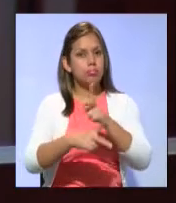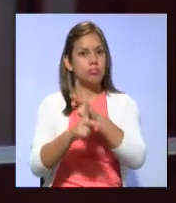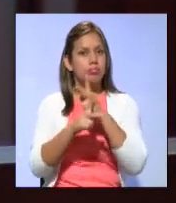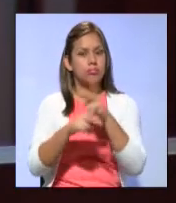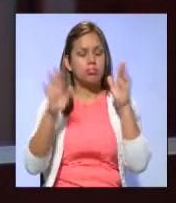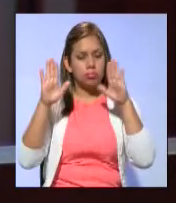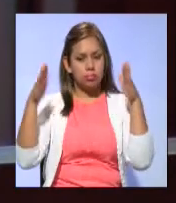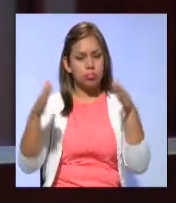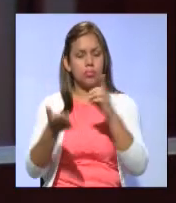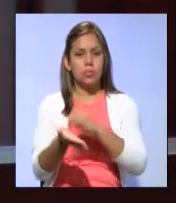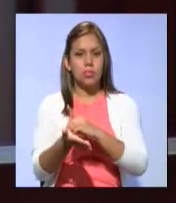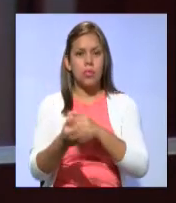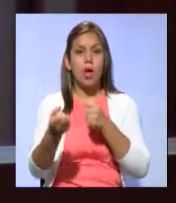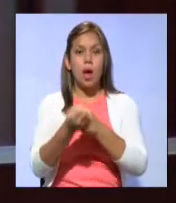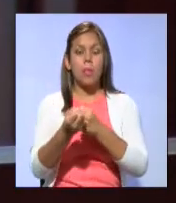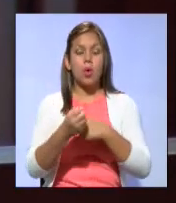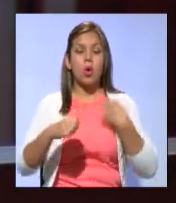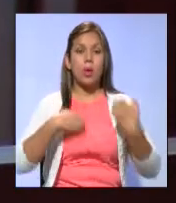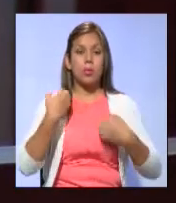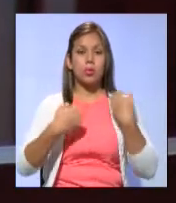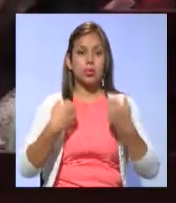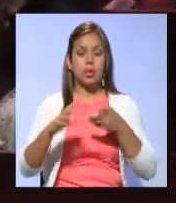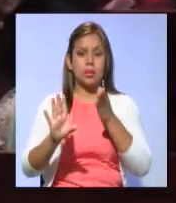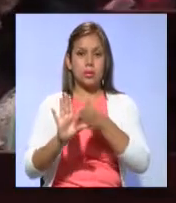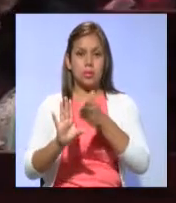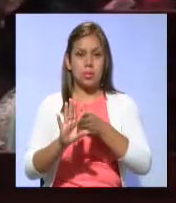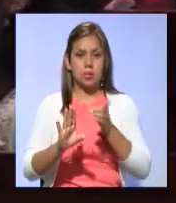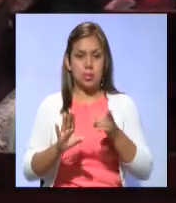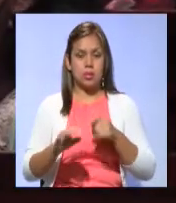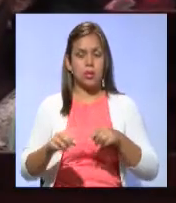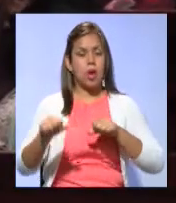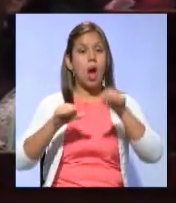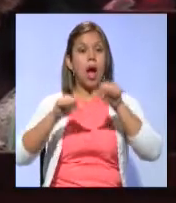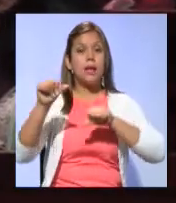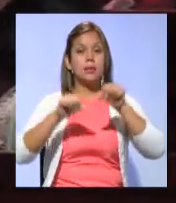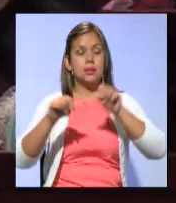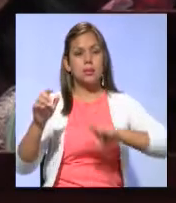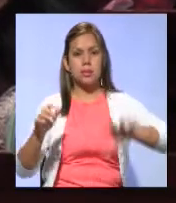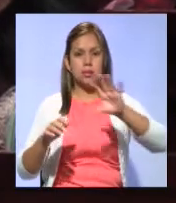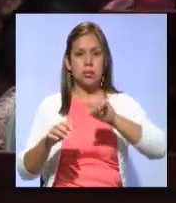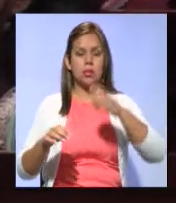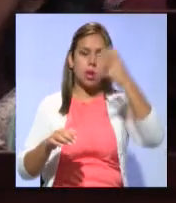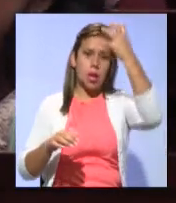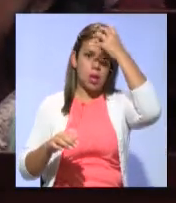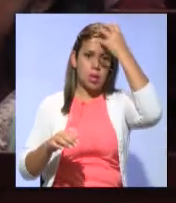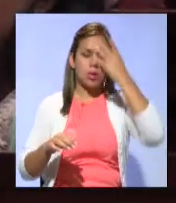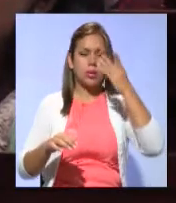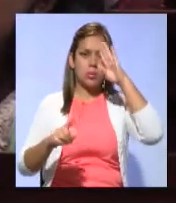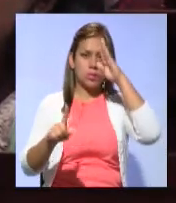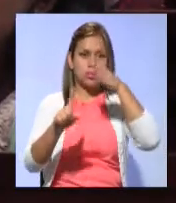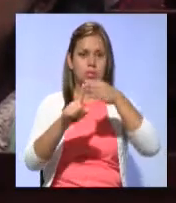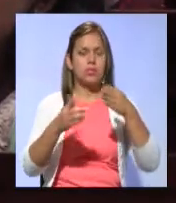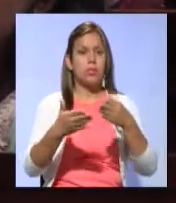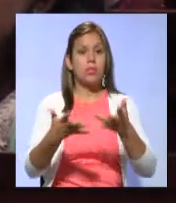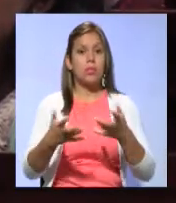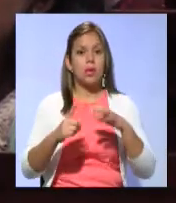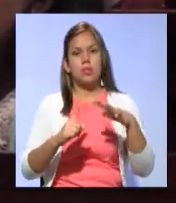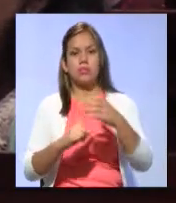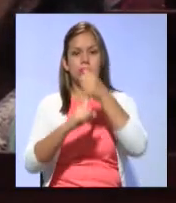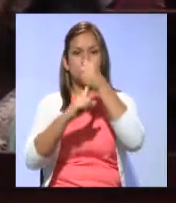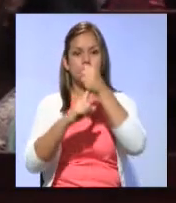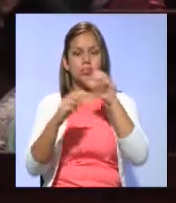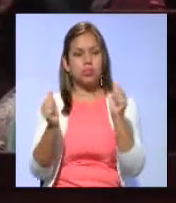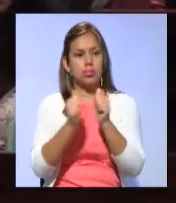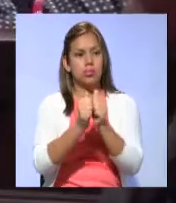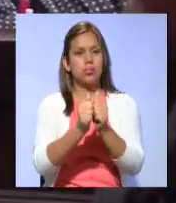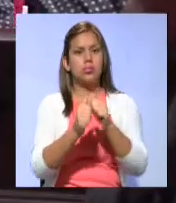atención médica, apoyo emocional y psicológico, asistencia en todas sus formas, educación e investigación, objetivos que se lograrán con una actuación conjunta